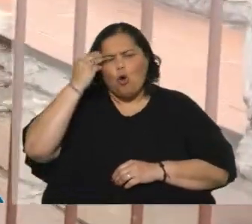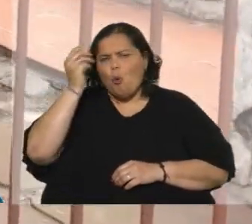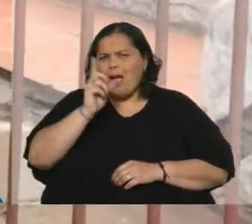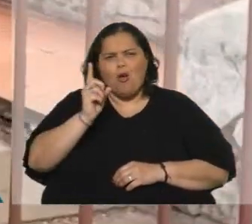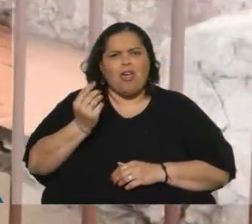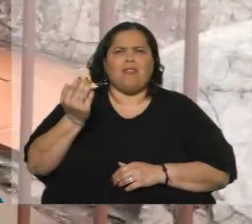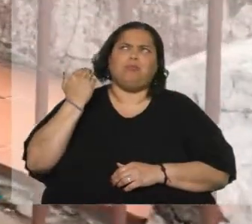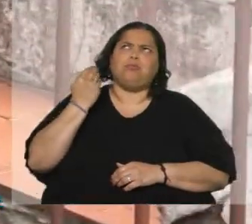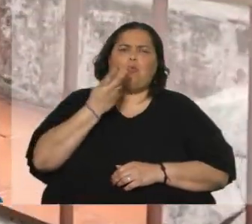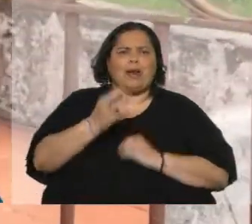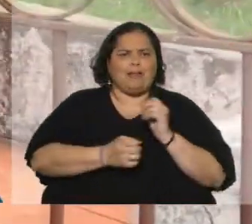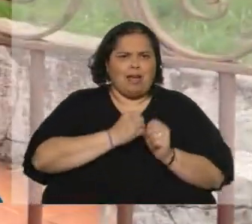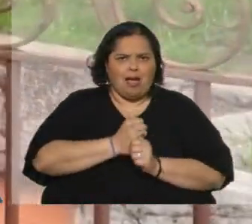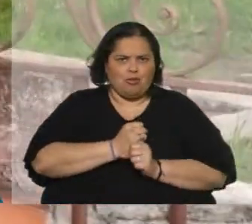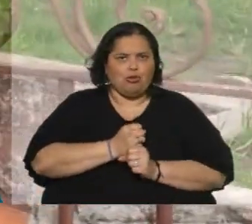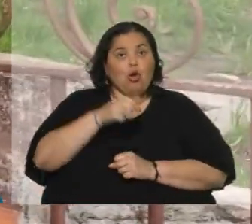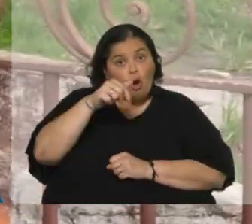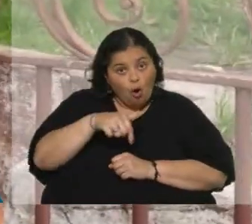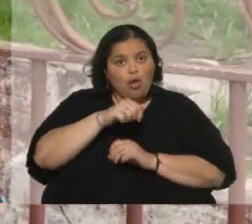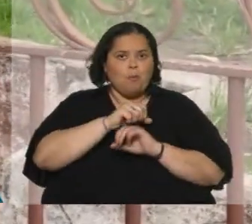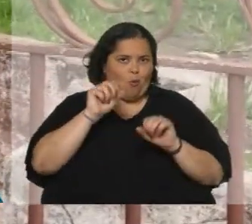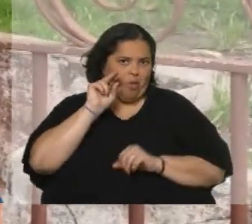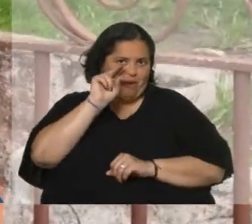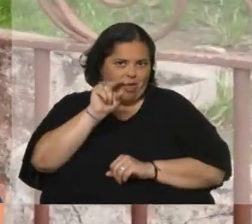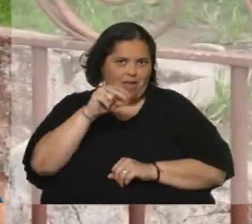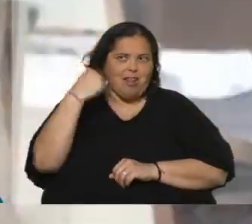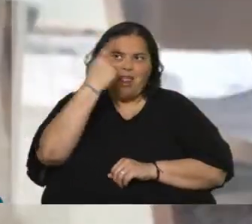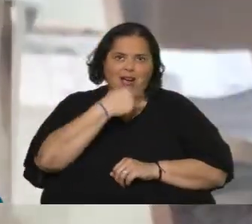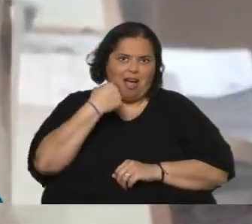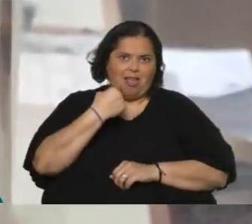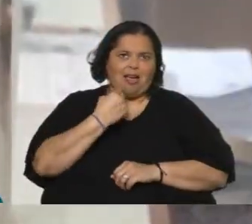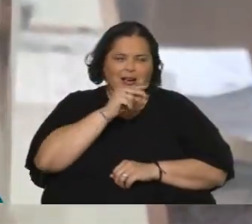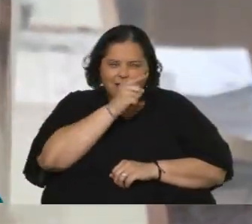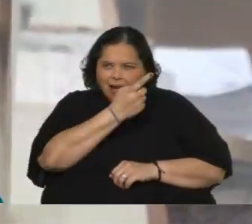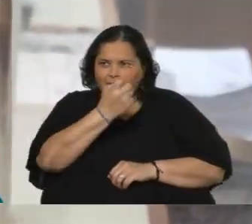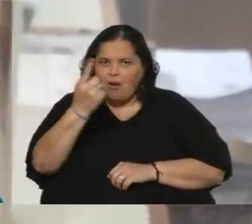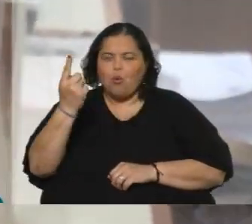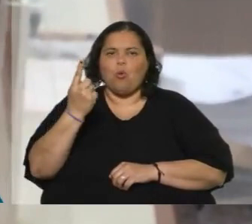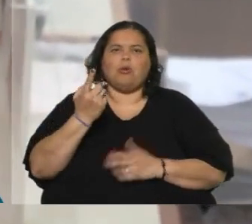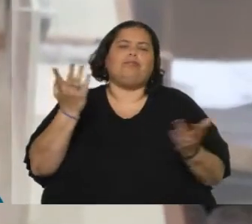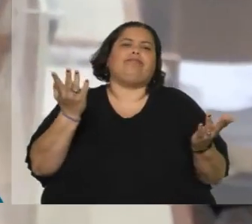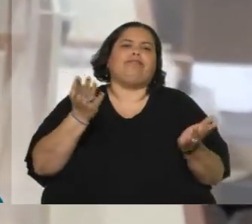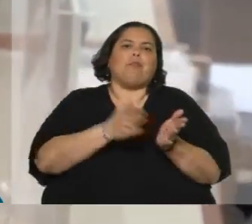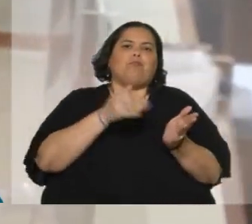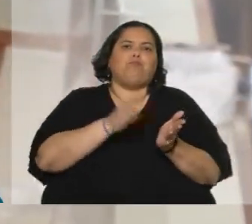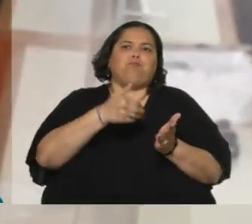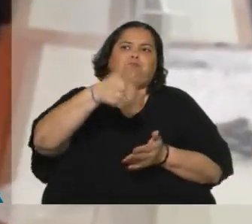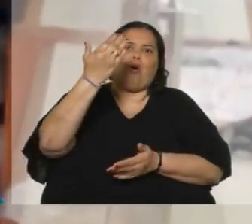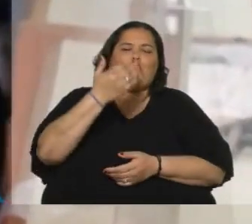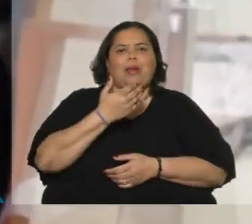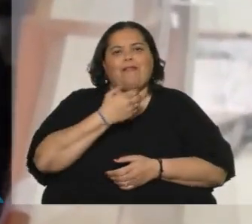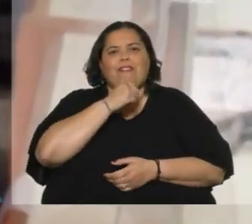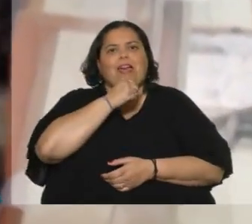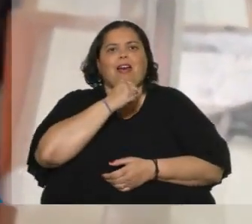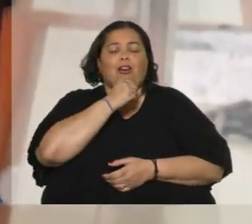años. Y hoy sí, los pude ver. Por lo menos eso, unos pobres viejos, ¿no? Pero que a esta